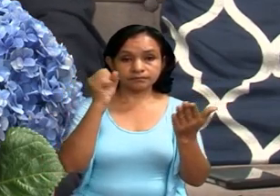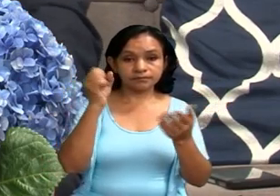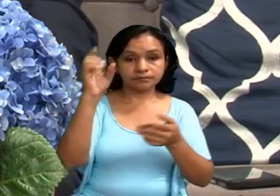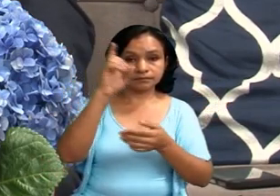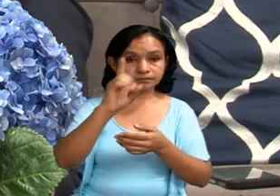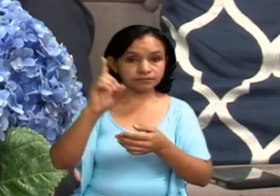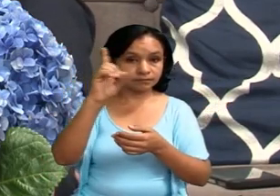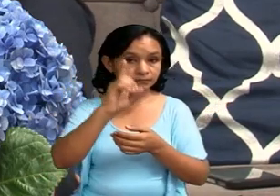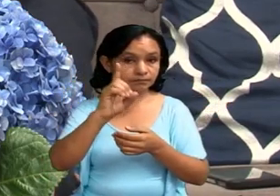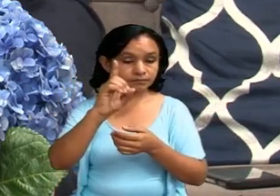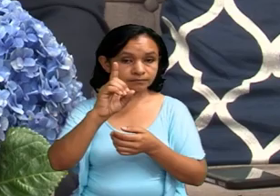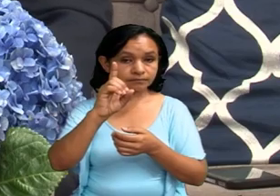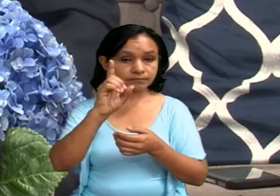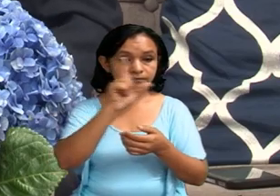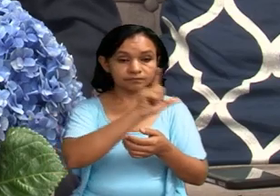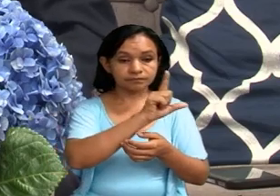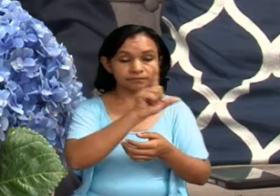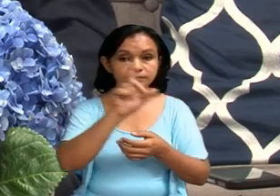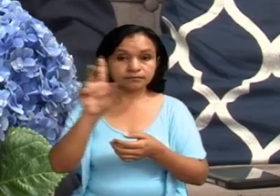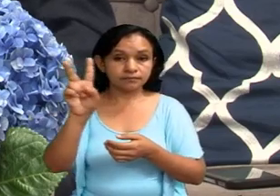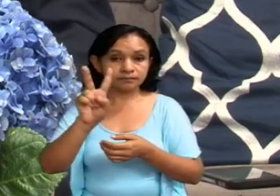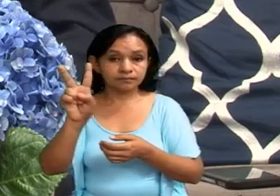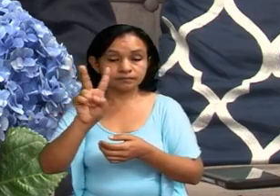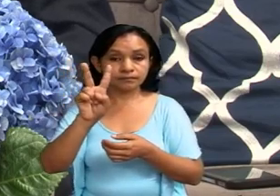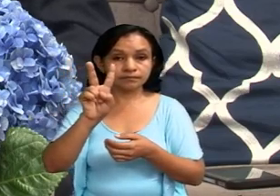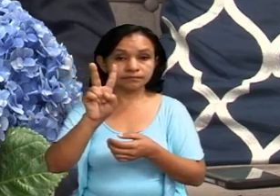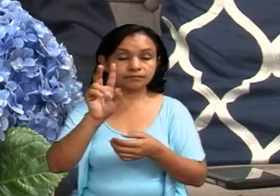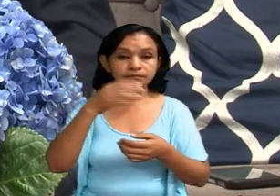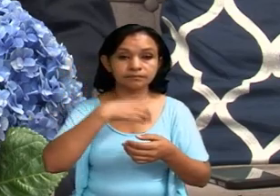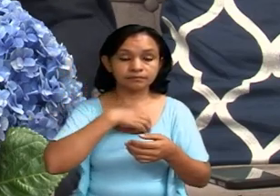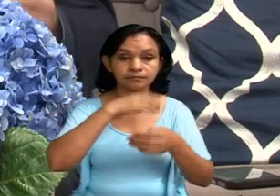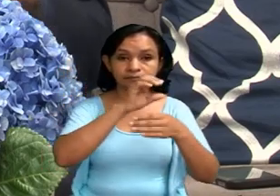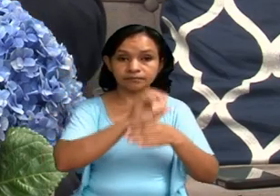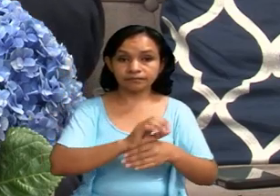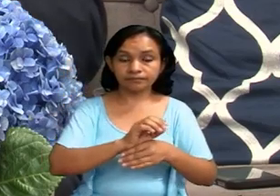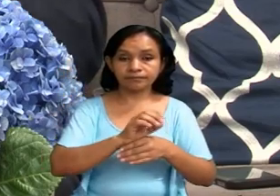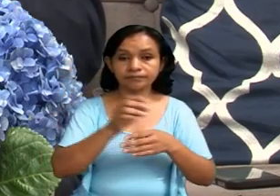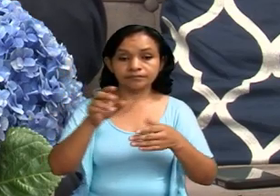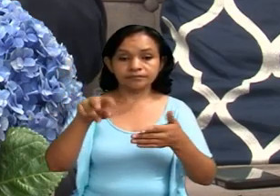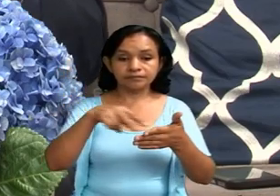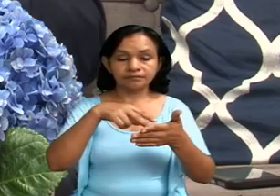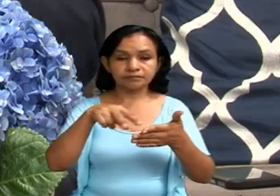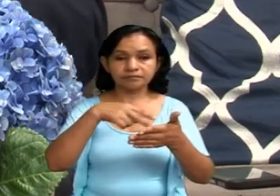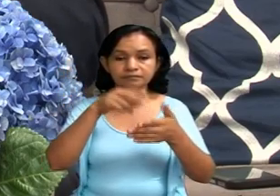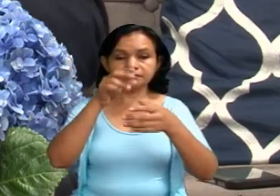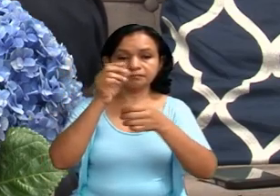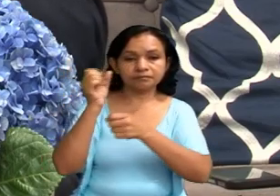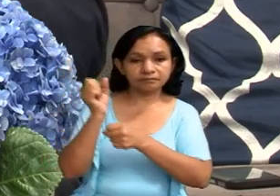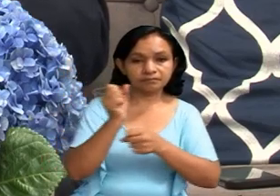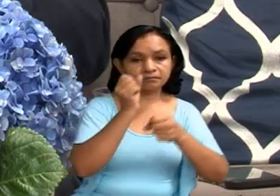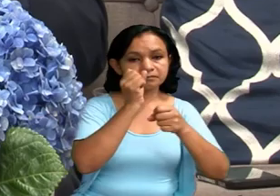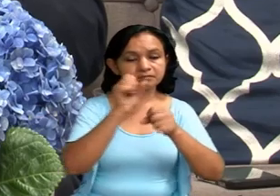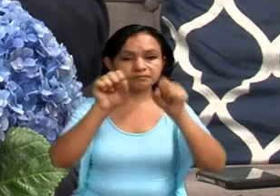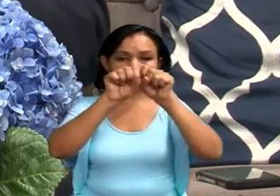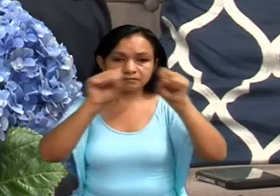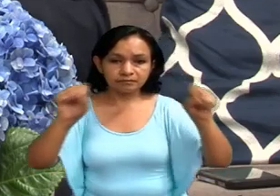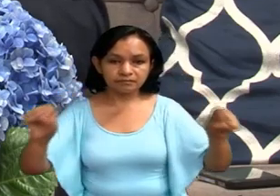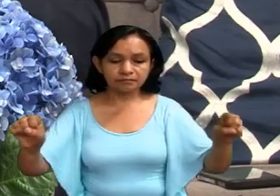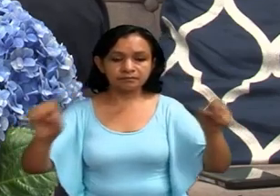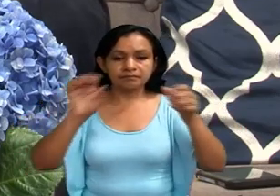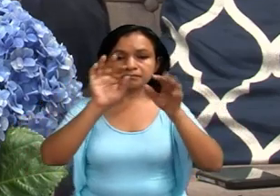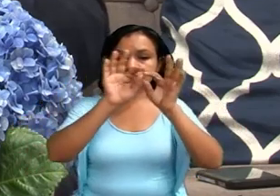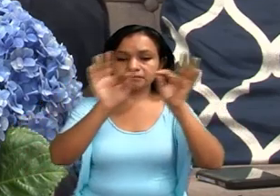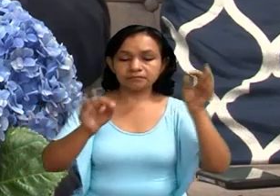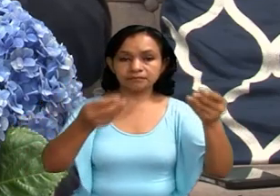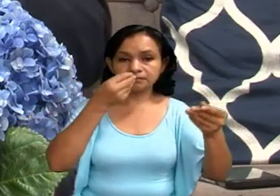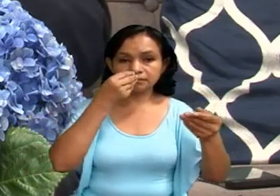semana o los días de semana alrededor de la tradición nuestra, de las fiestas patronales, de nuestros santos, de las ferias